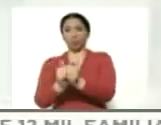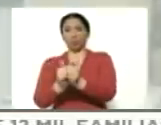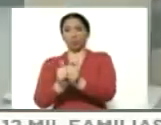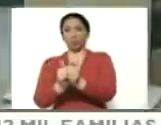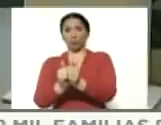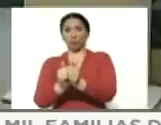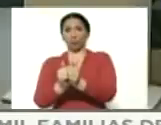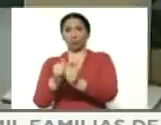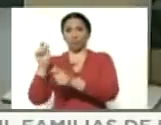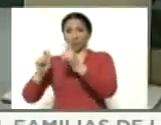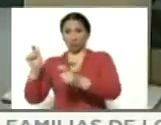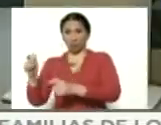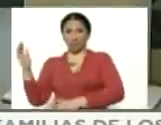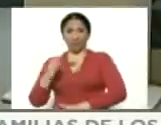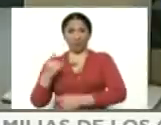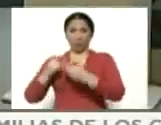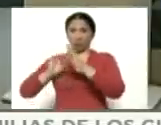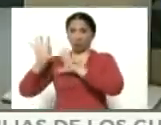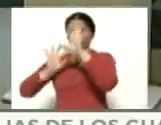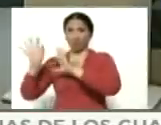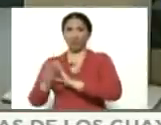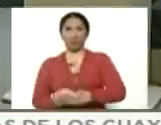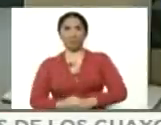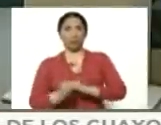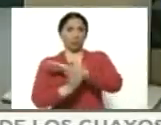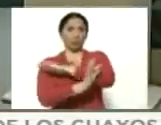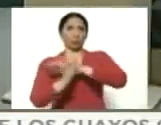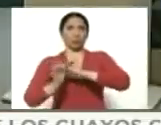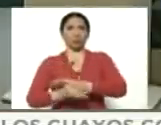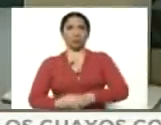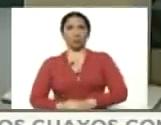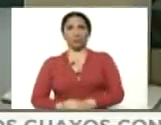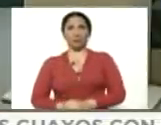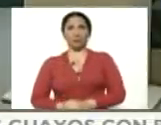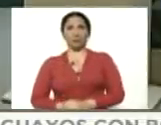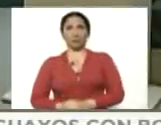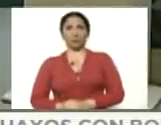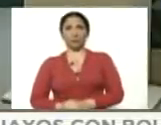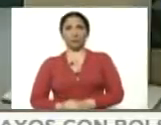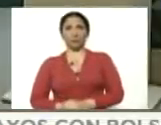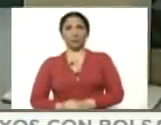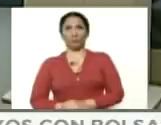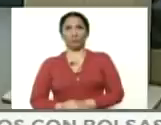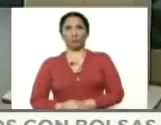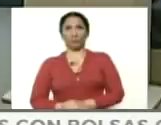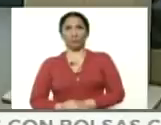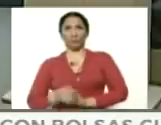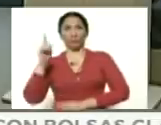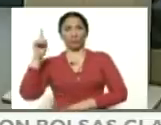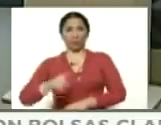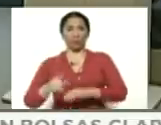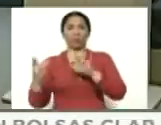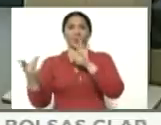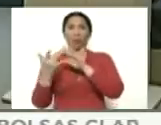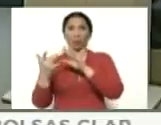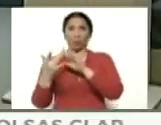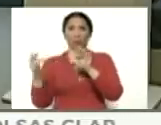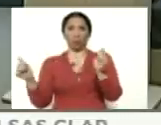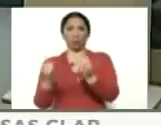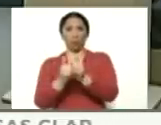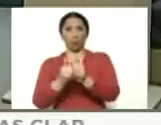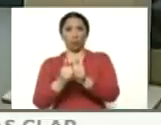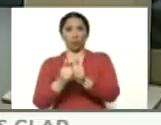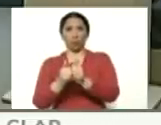los connacionales en estos PASI, en estos cordones sanitarios, también fueron contactos con viajeros